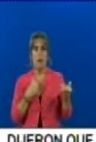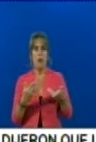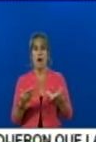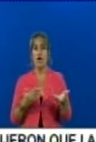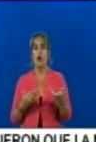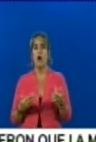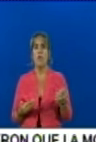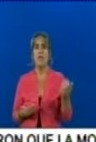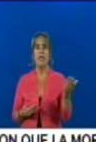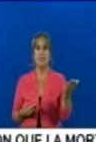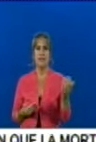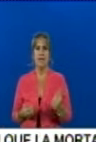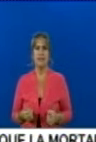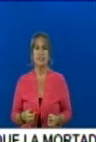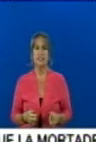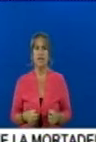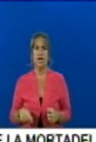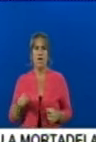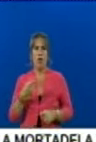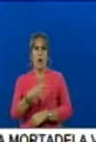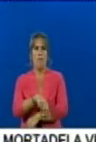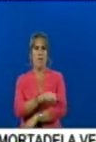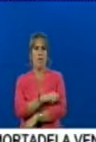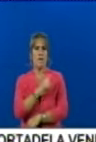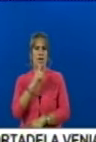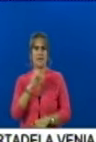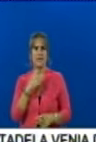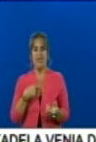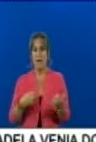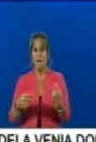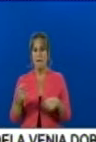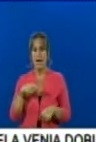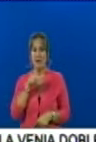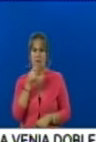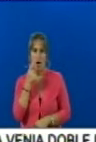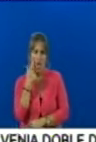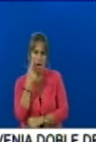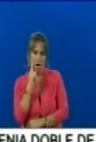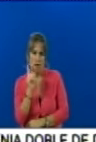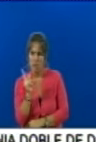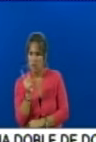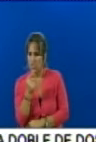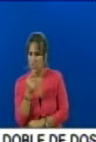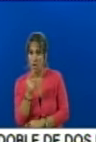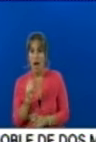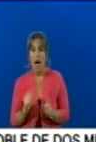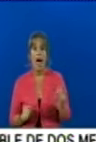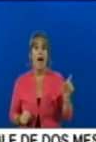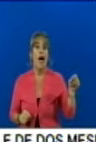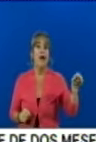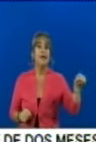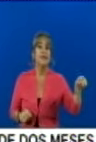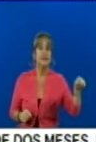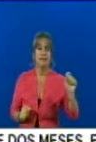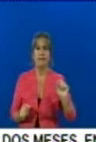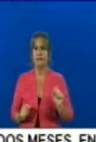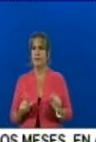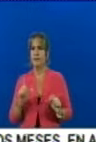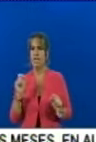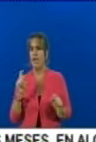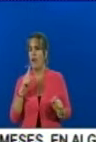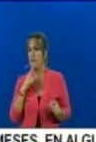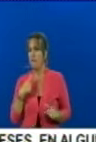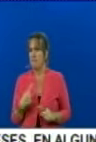allí con la población en la venta del pollo. Y allí, esto es uno de los lugares que